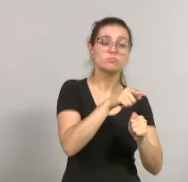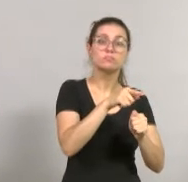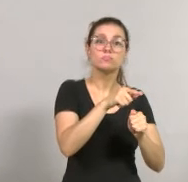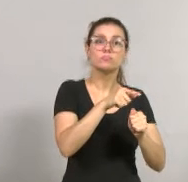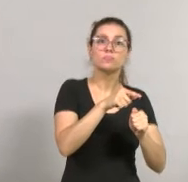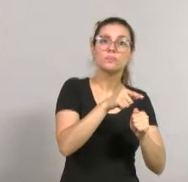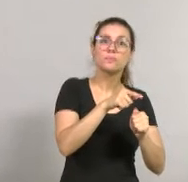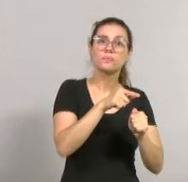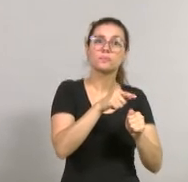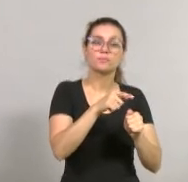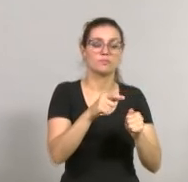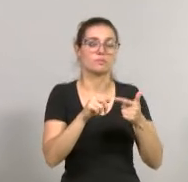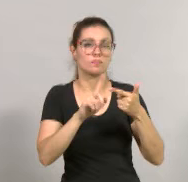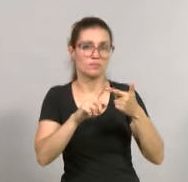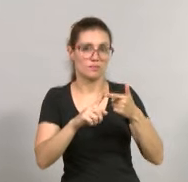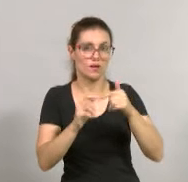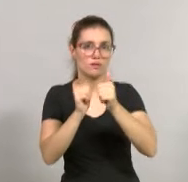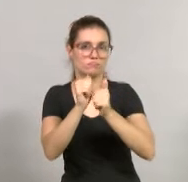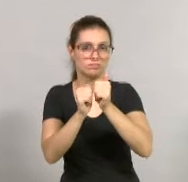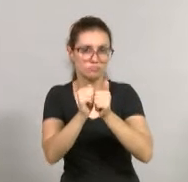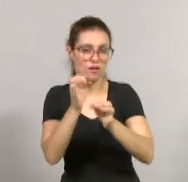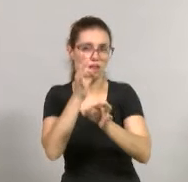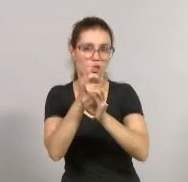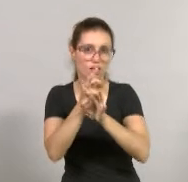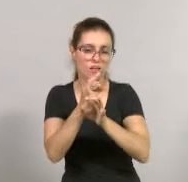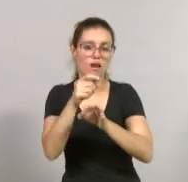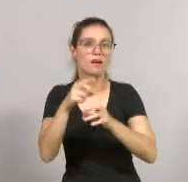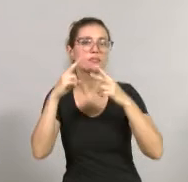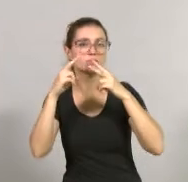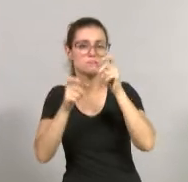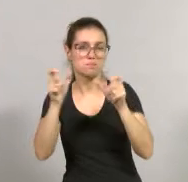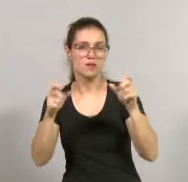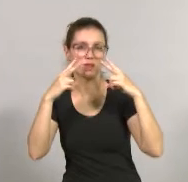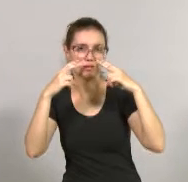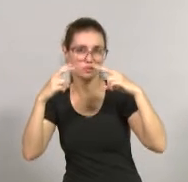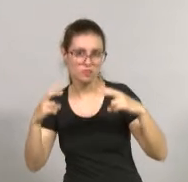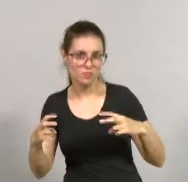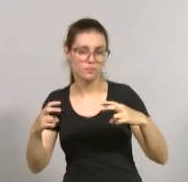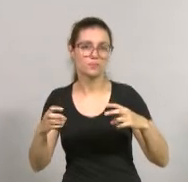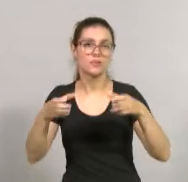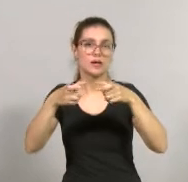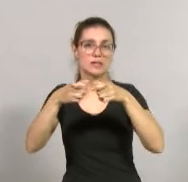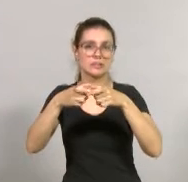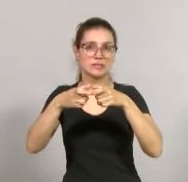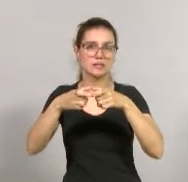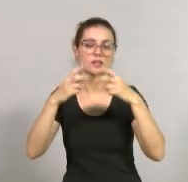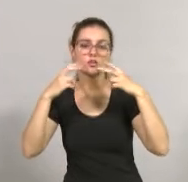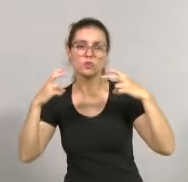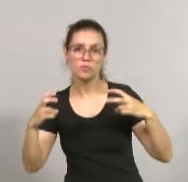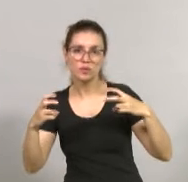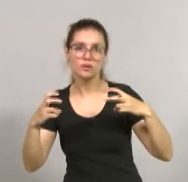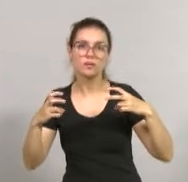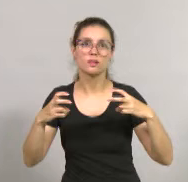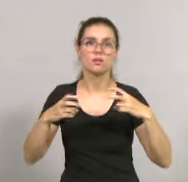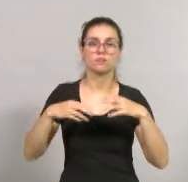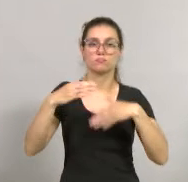Bueno, el sector de la academia, a través de investigadores del Centro de Investigaciones y Transferencias de Villa María, el CID,